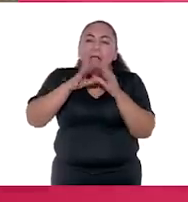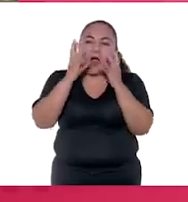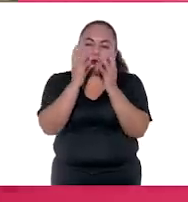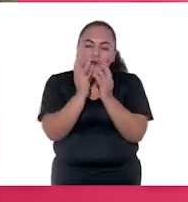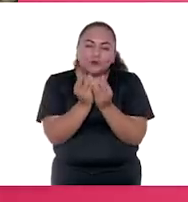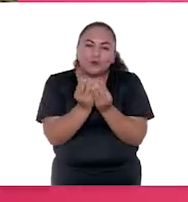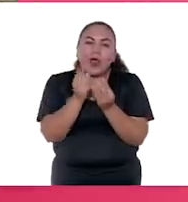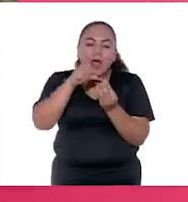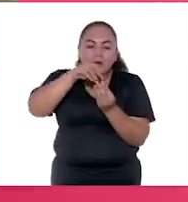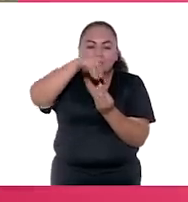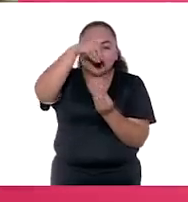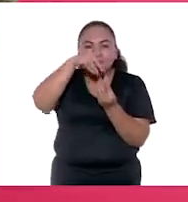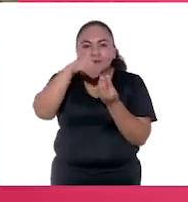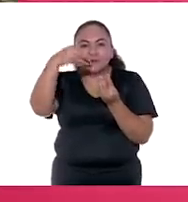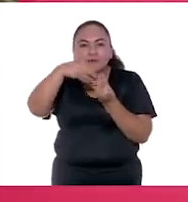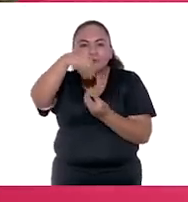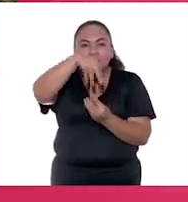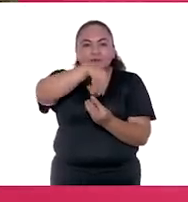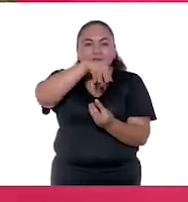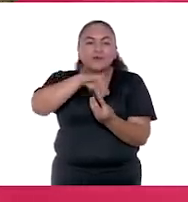pequeñitas.